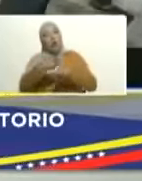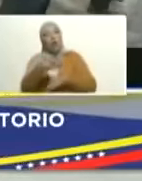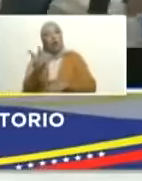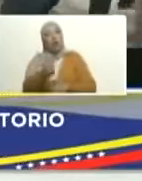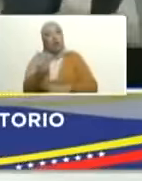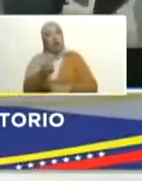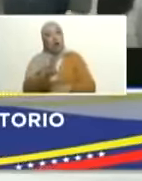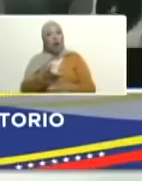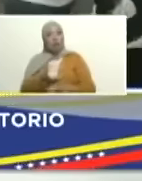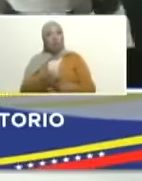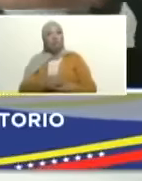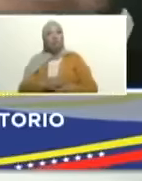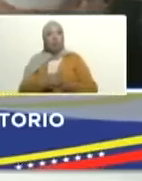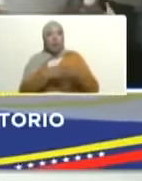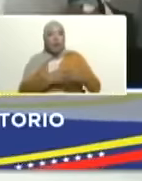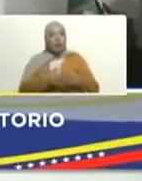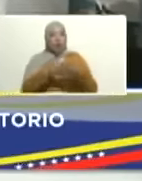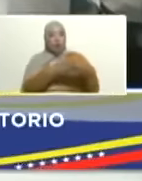Unidos.